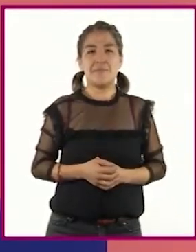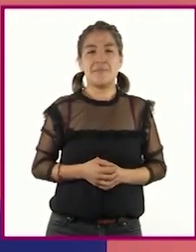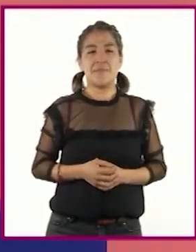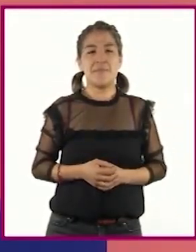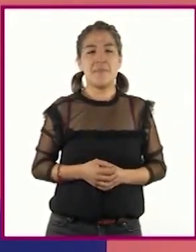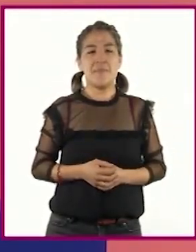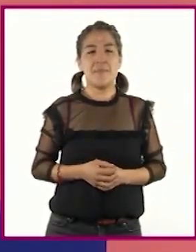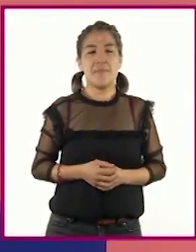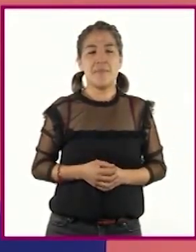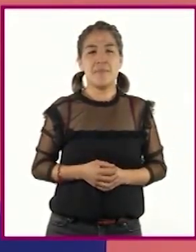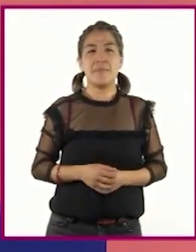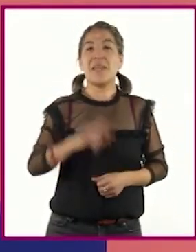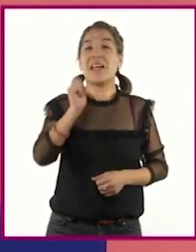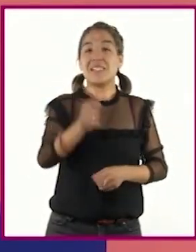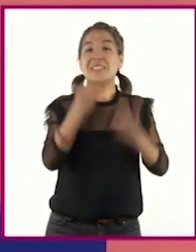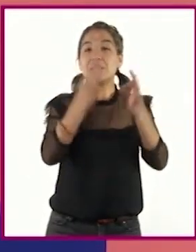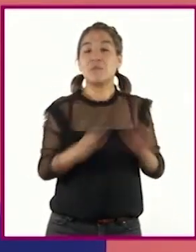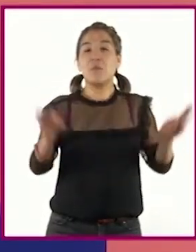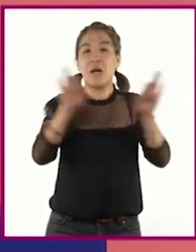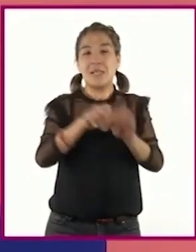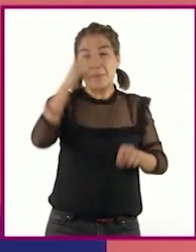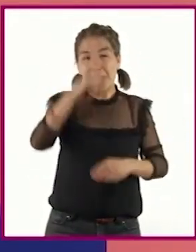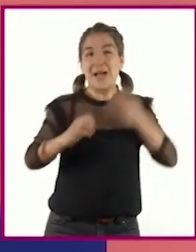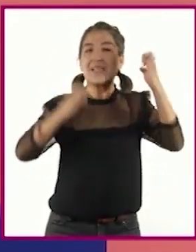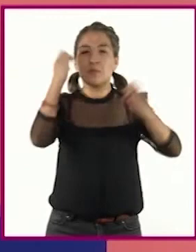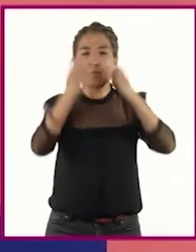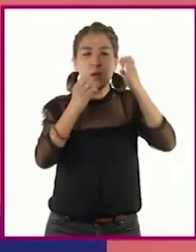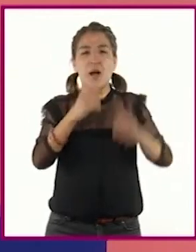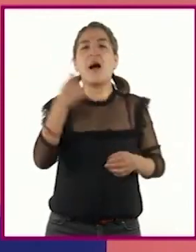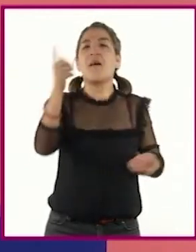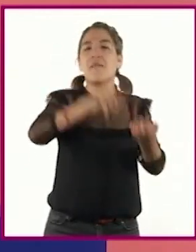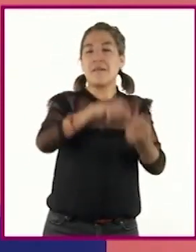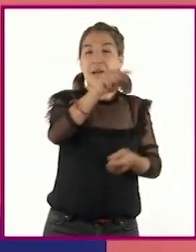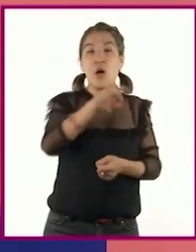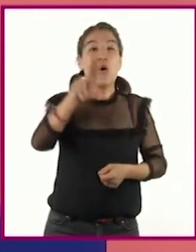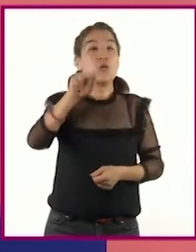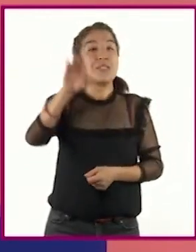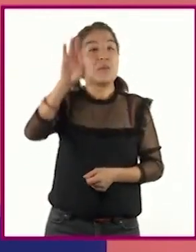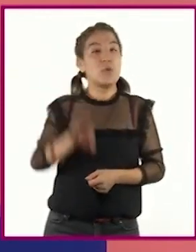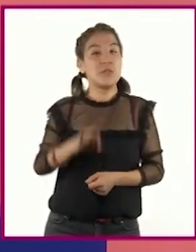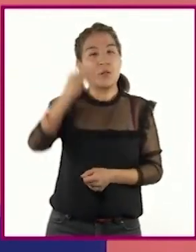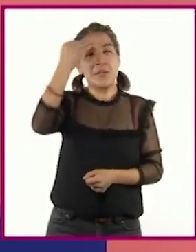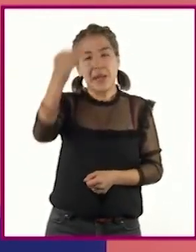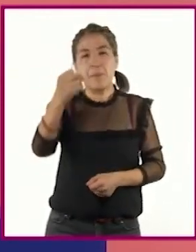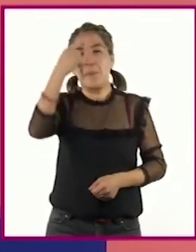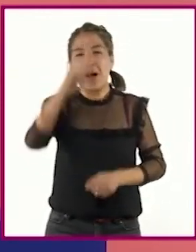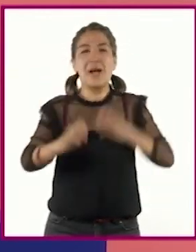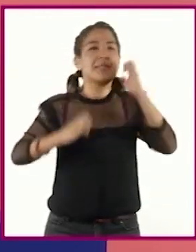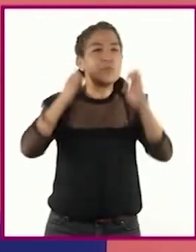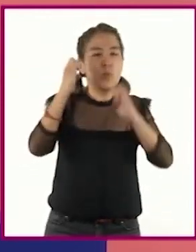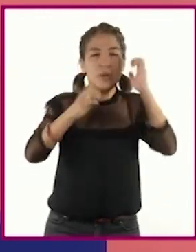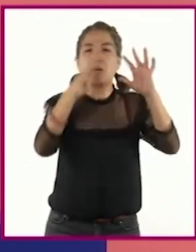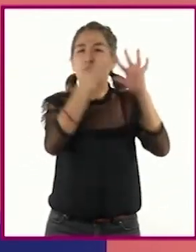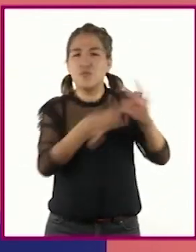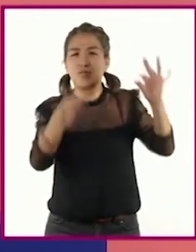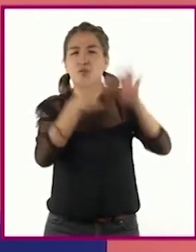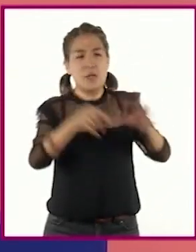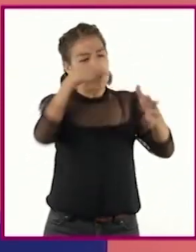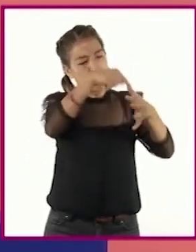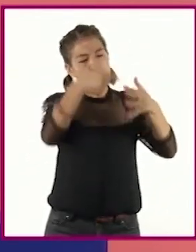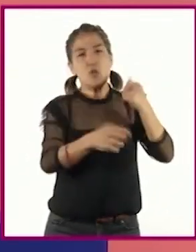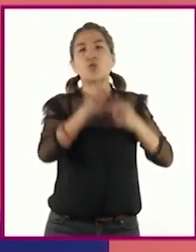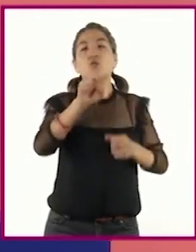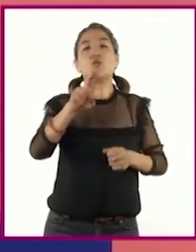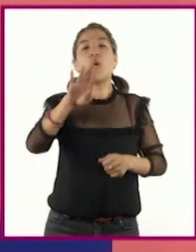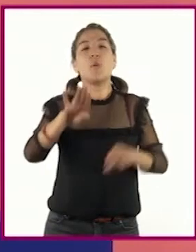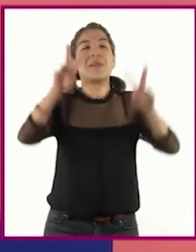Desarrollo. Es la parte medular de su exposición. Asígnenle 80% del tiempo. Expliquen cada uno de los subtítulos utilizando